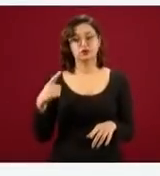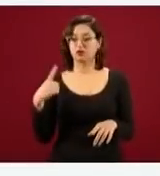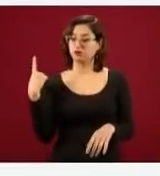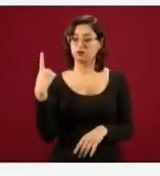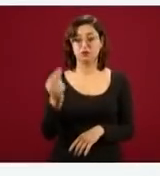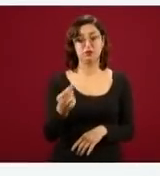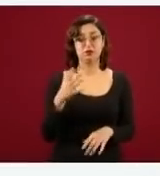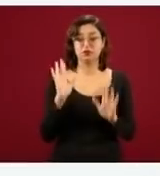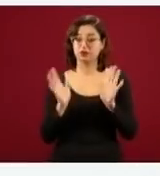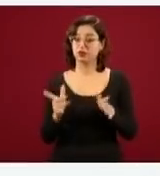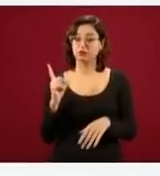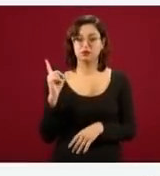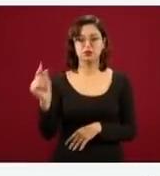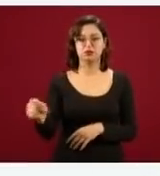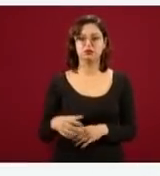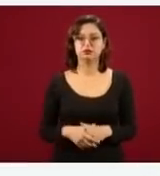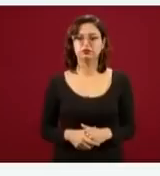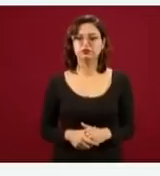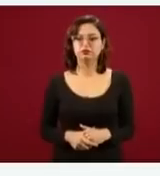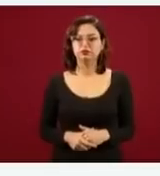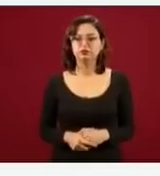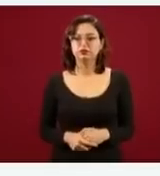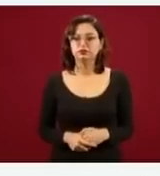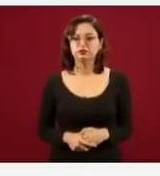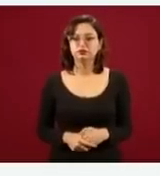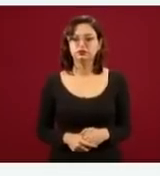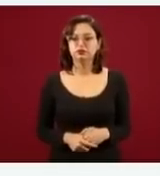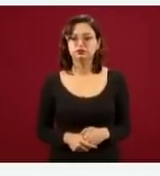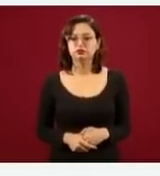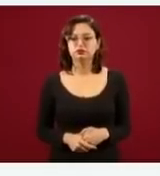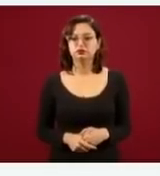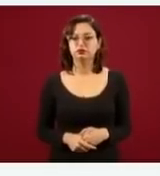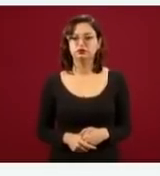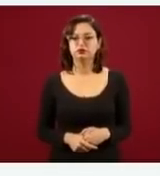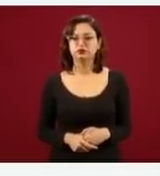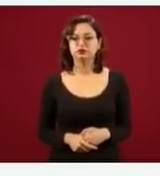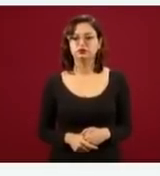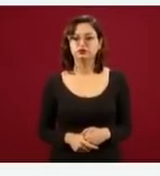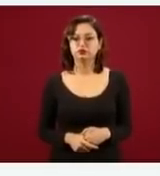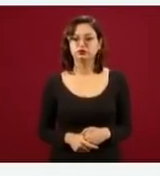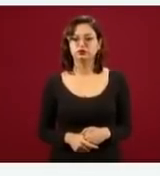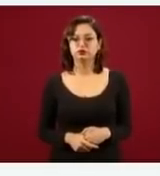¿eh? Ya me tengo que ir.